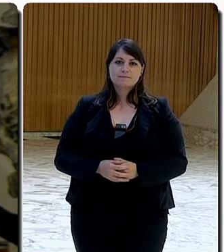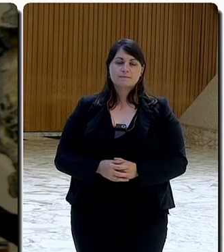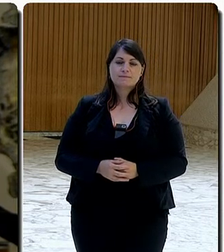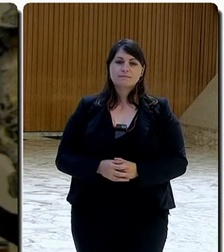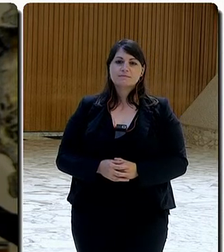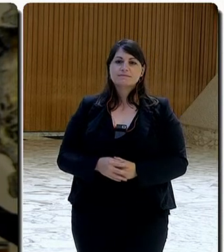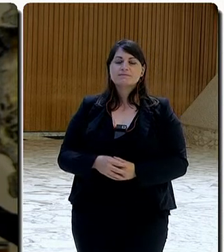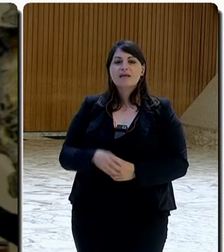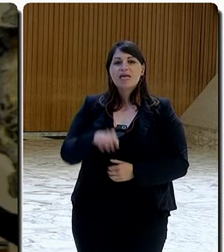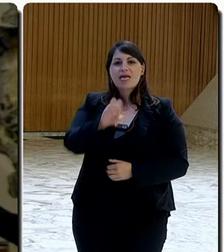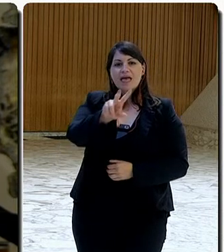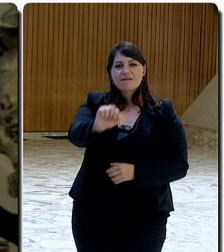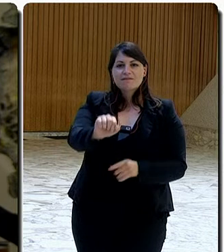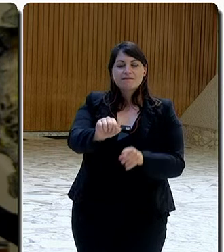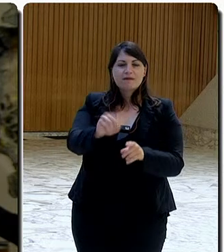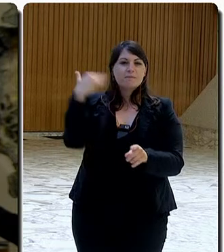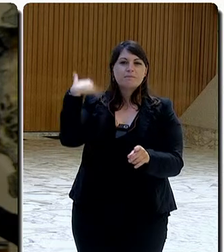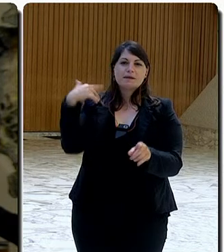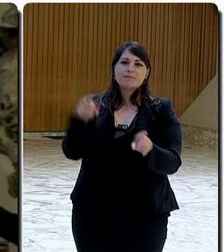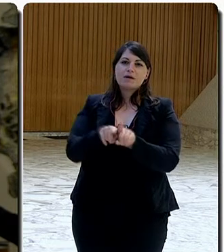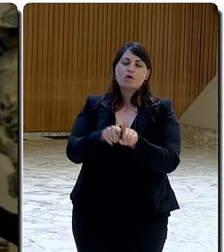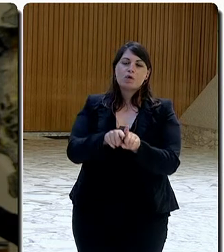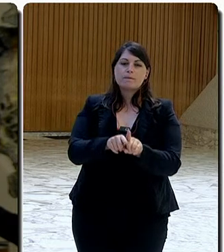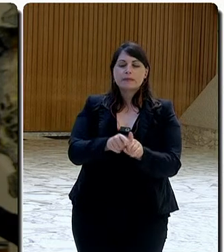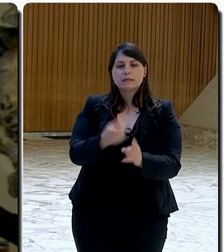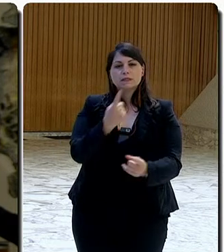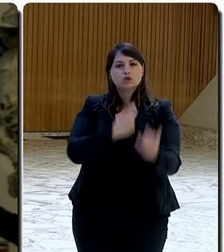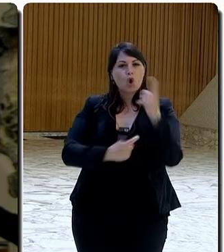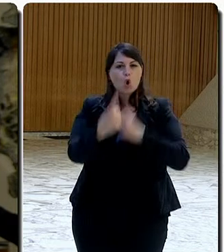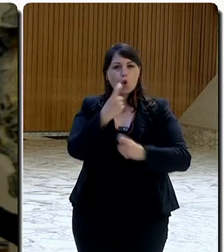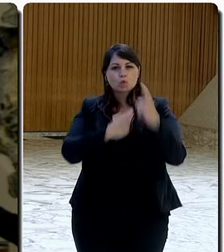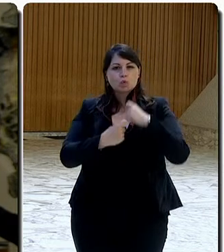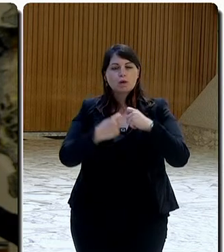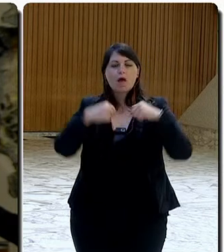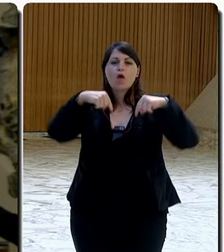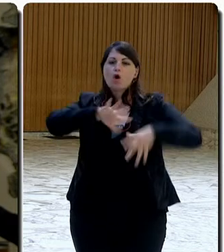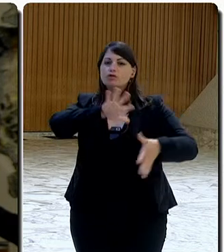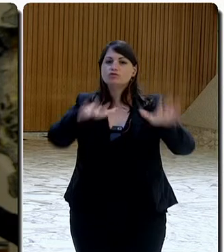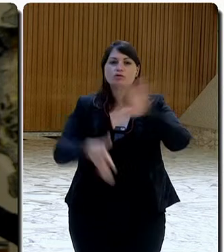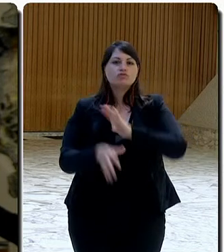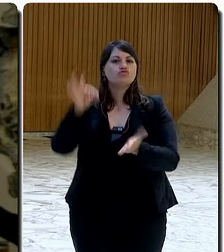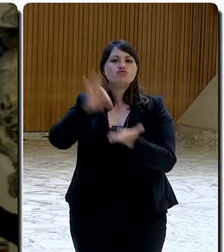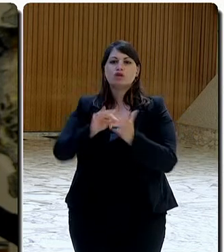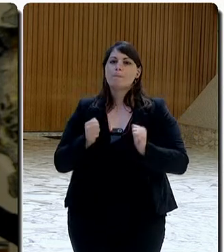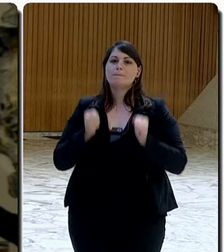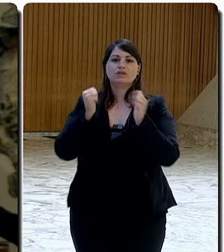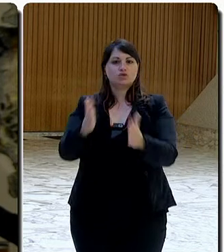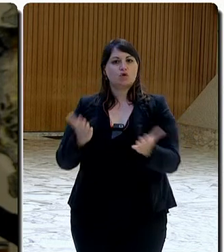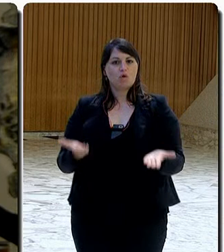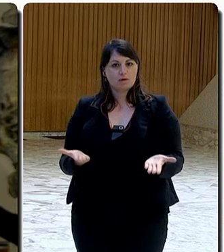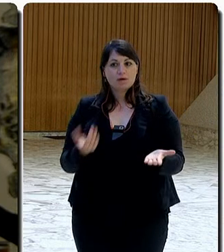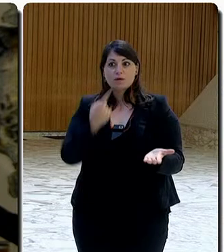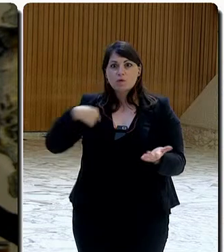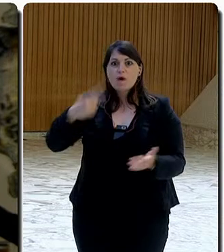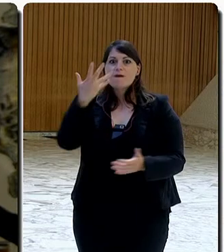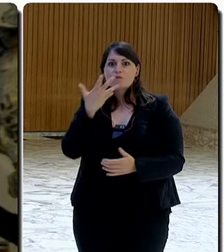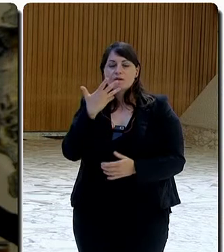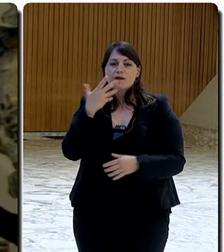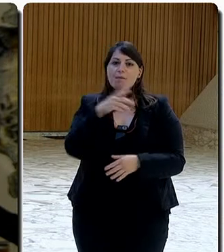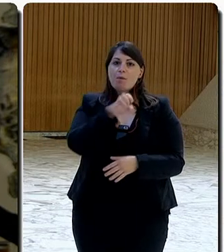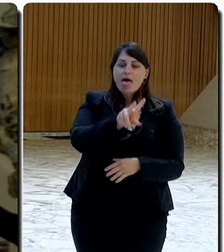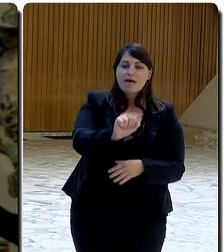misión. Tanto que queriendo llevarla a la casa del Padre, es ella la que nos está llevando a